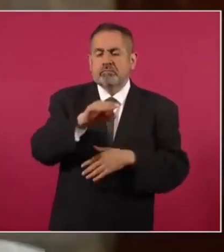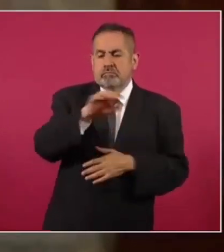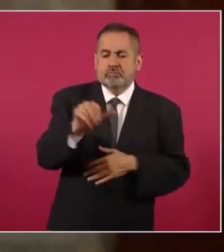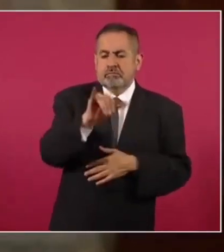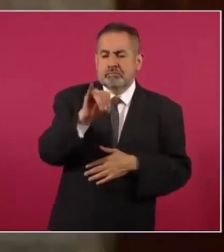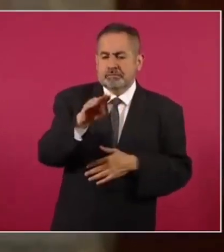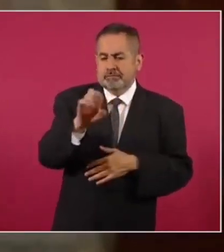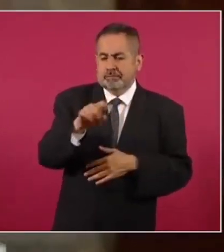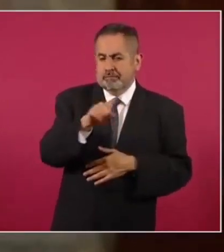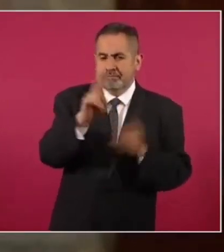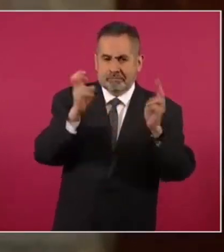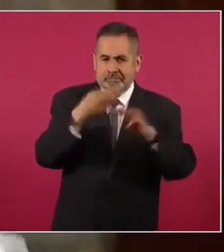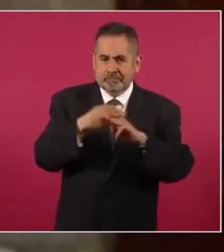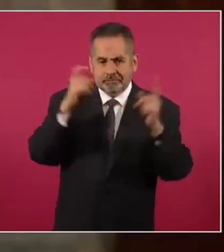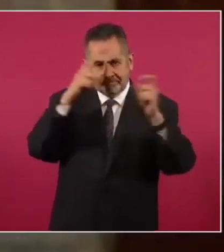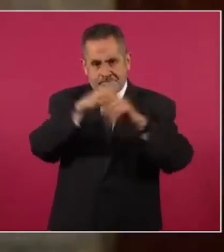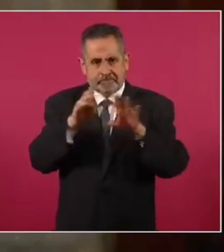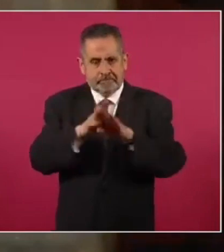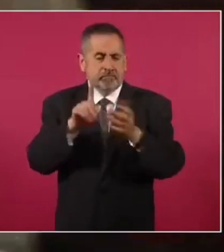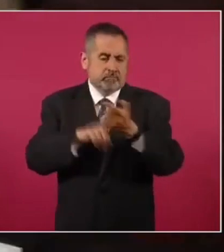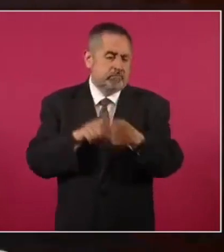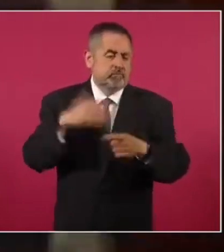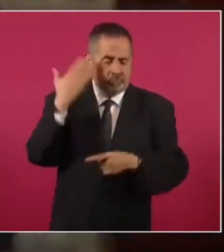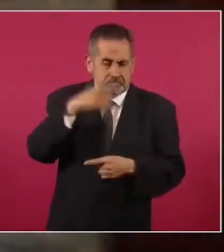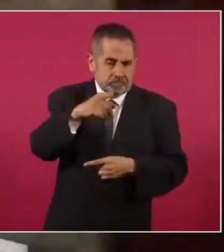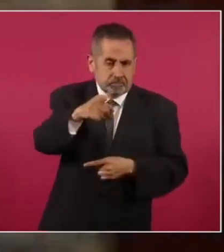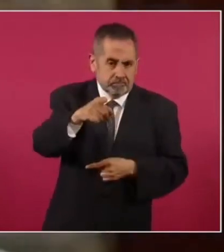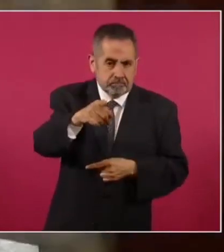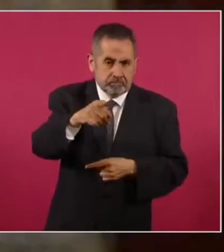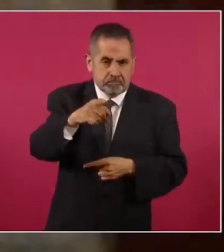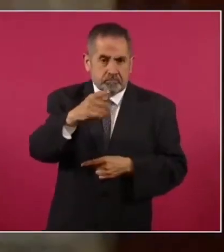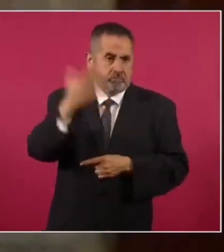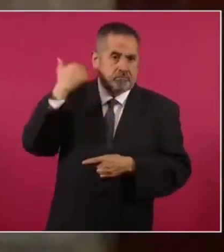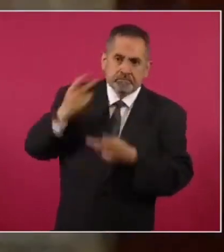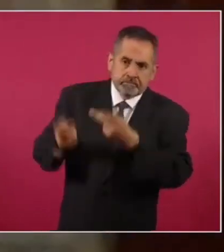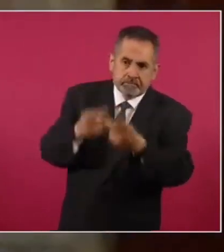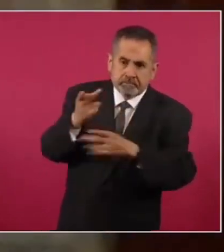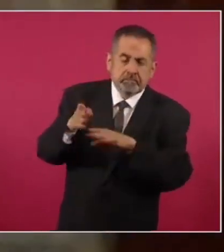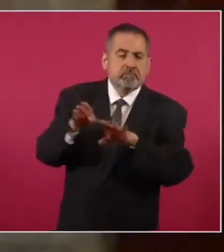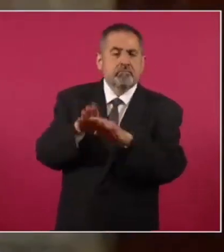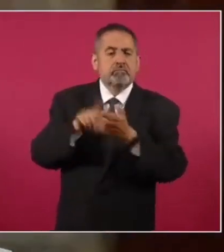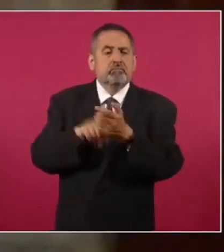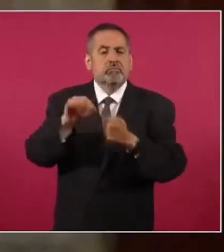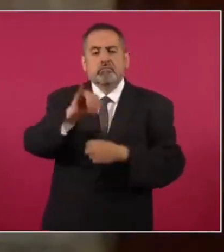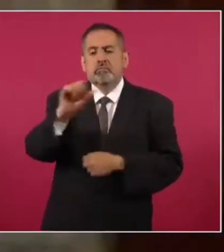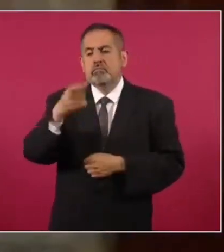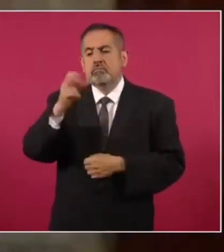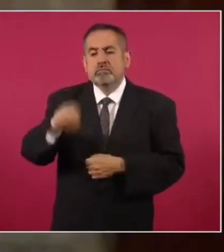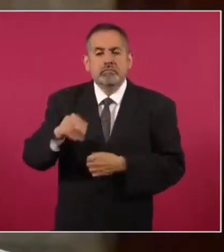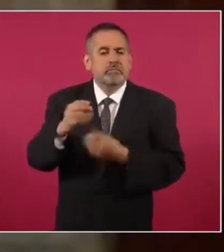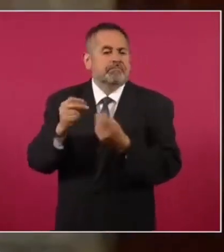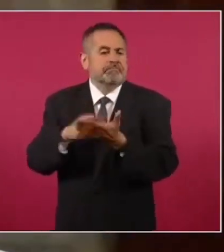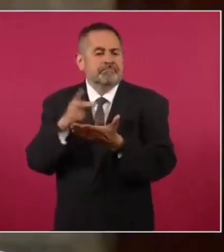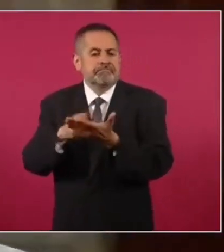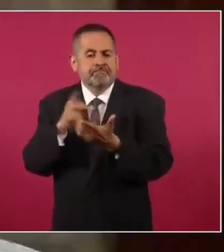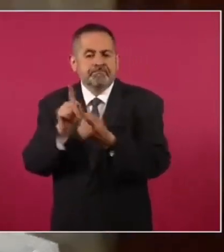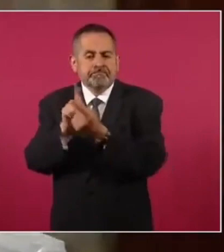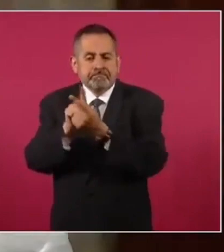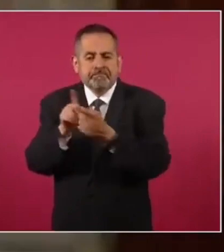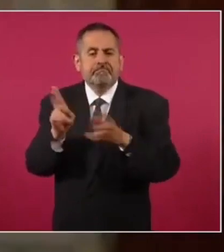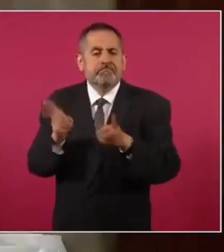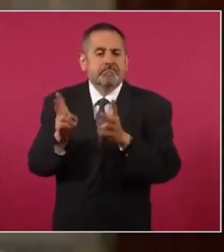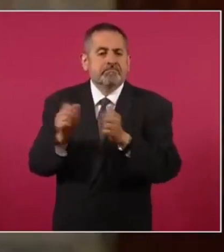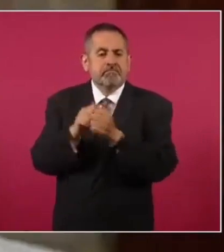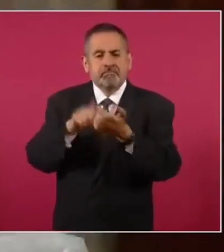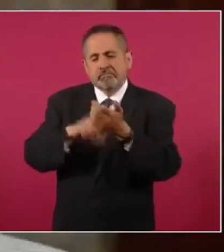es un tema muy complicado, además de que usted pues ha sido cuestionado sobre el tema de Joaquín muchas veces por haber estado